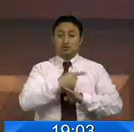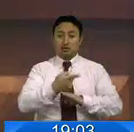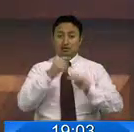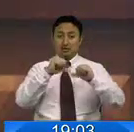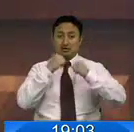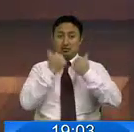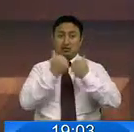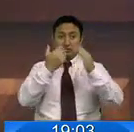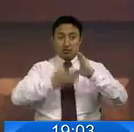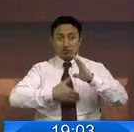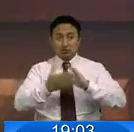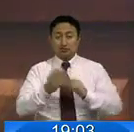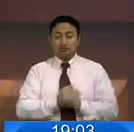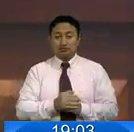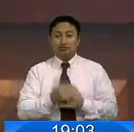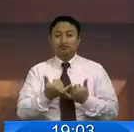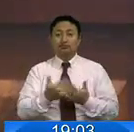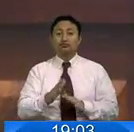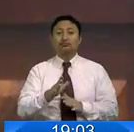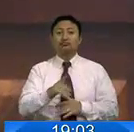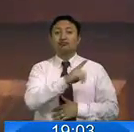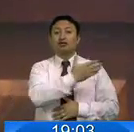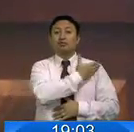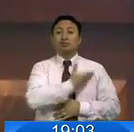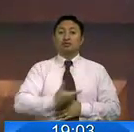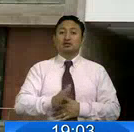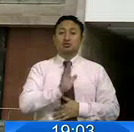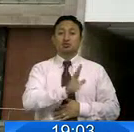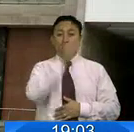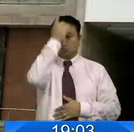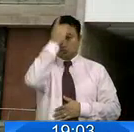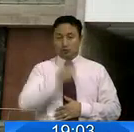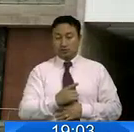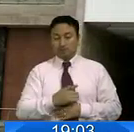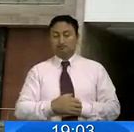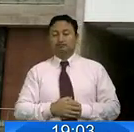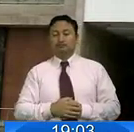Todo dependerá de la decisión que tome la presidenta de la asamblea. Informo Javier Gallo.